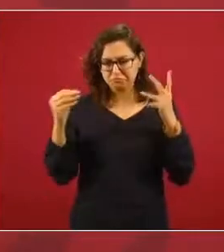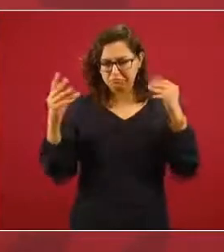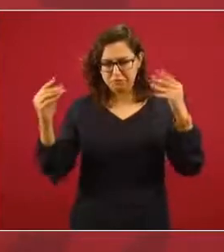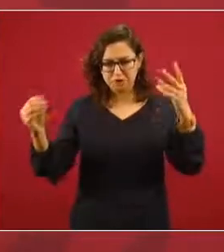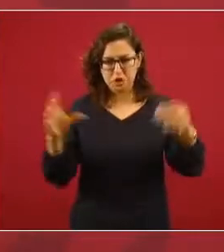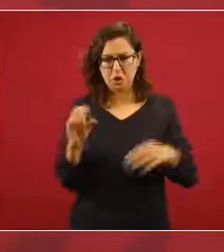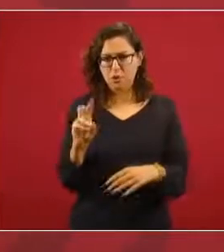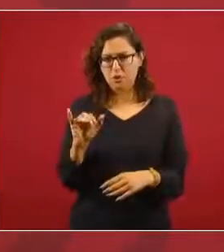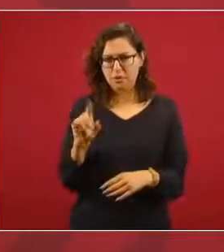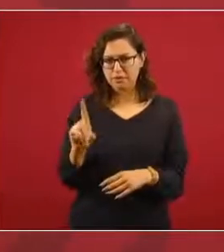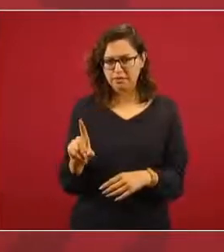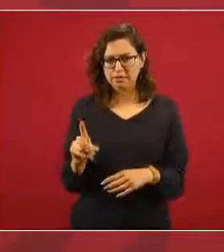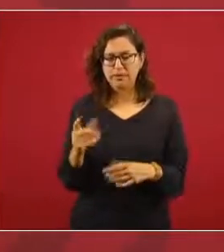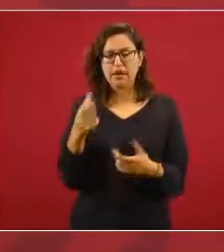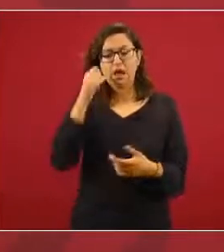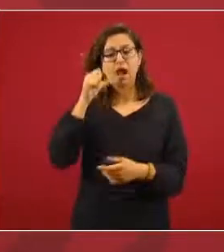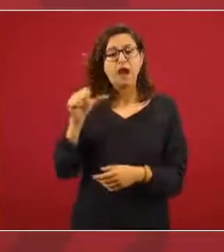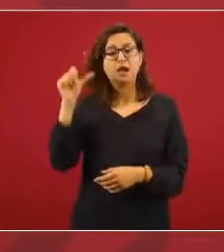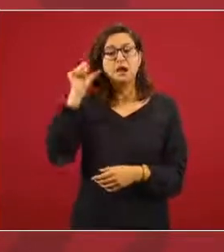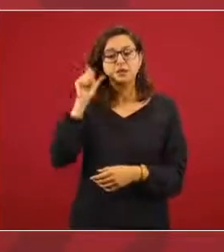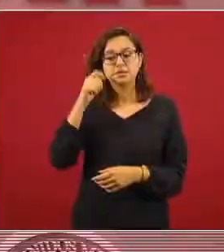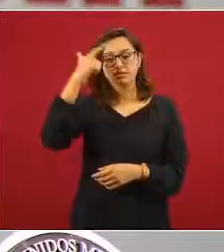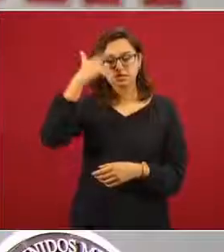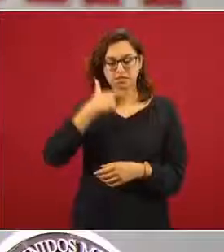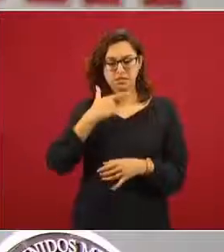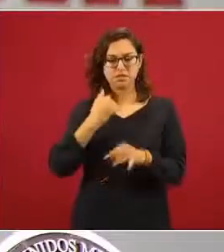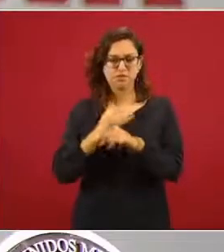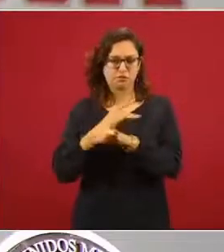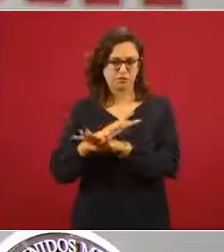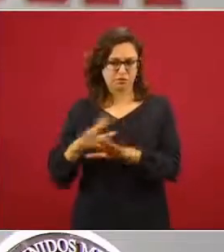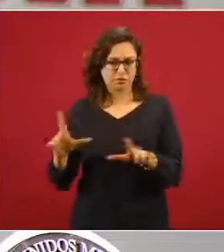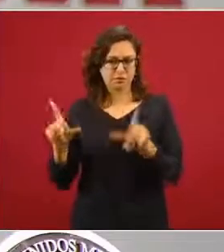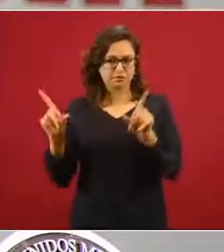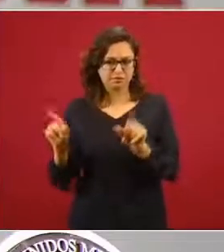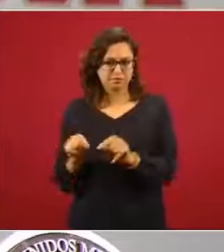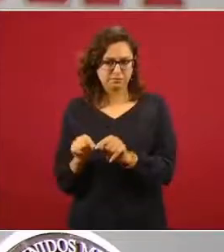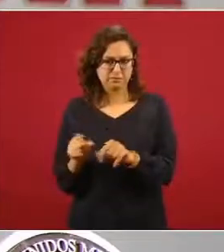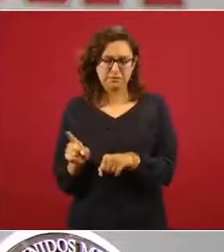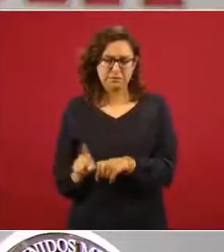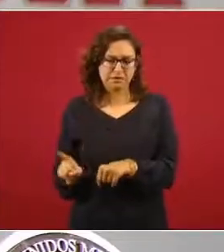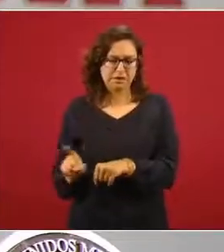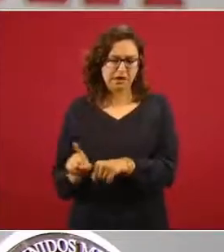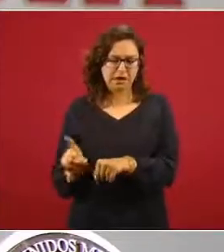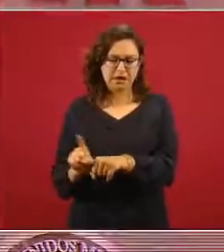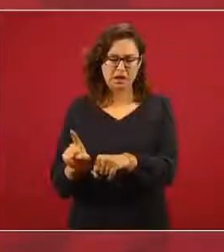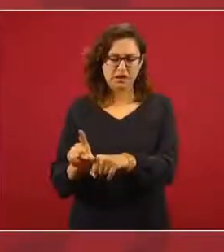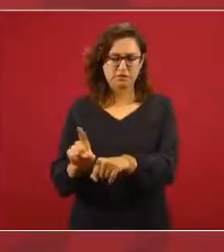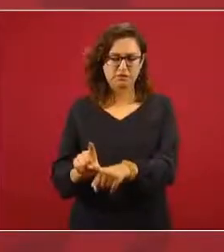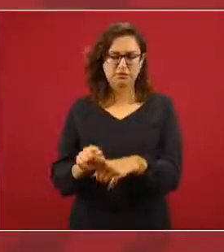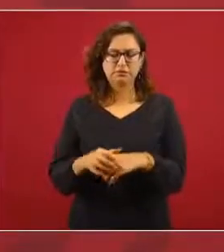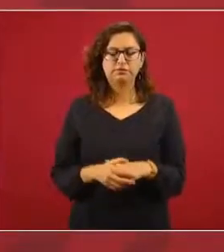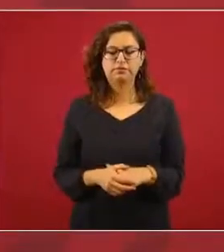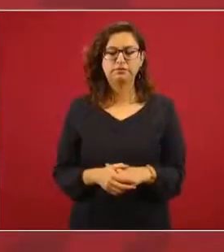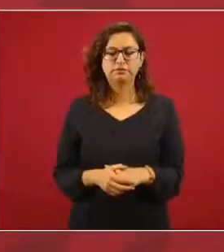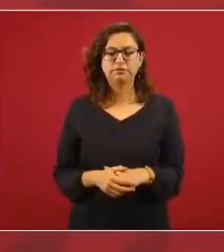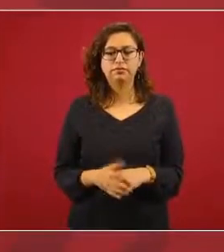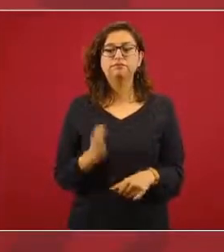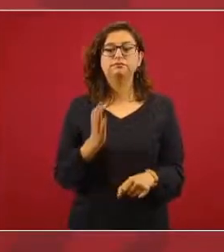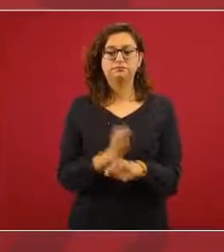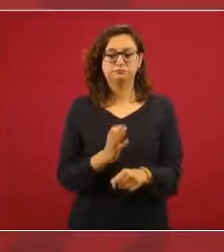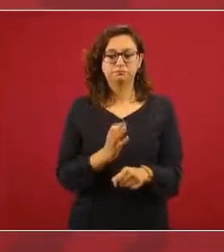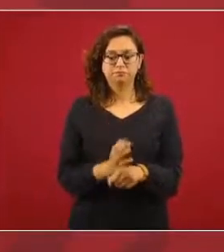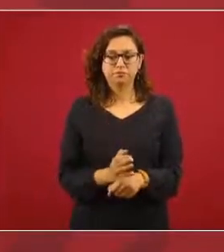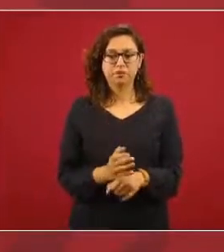sintética la presentamos ayer por la tarde en la conferencia diaria y presentaremos los